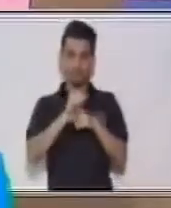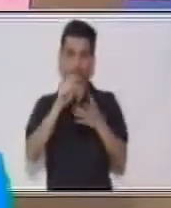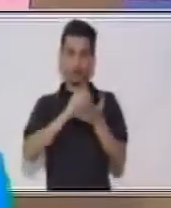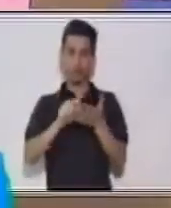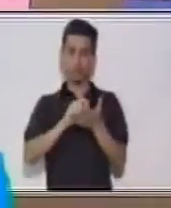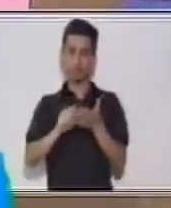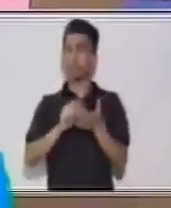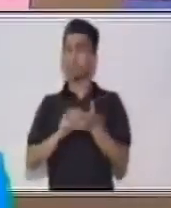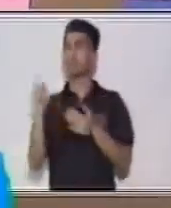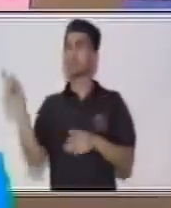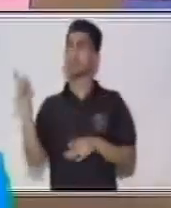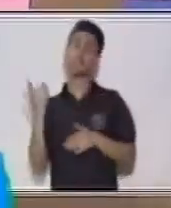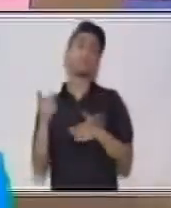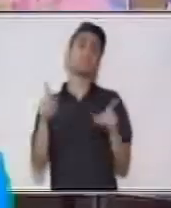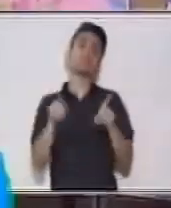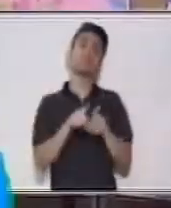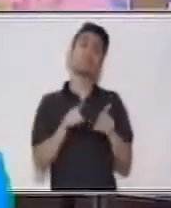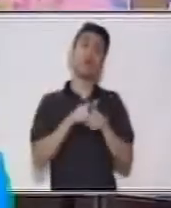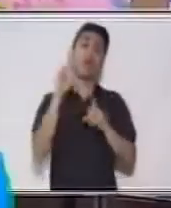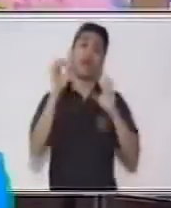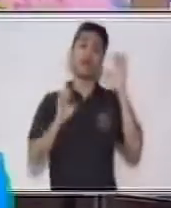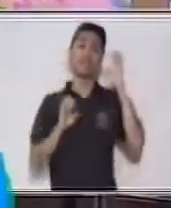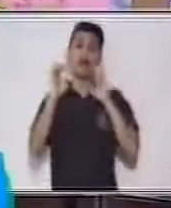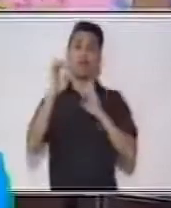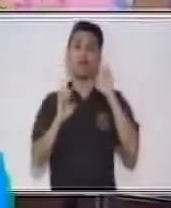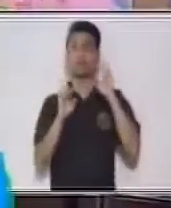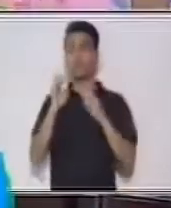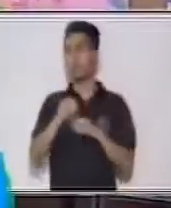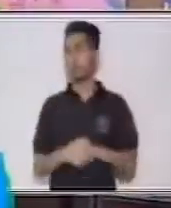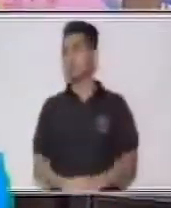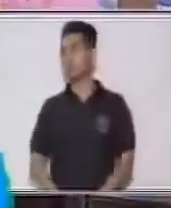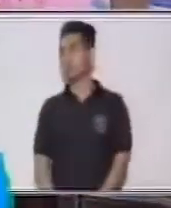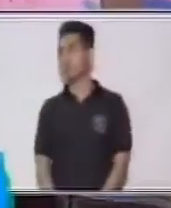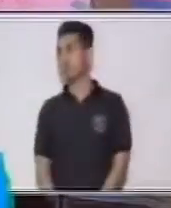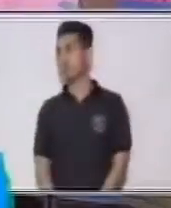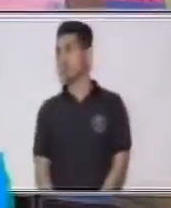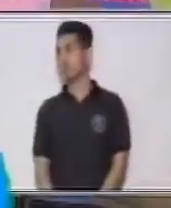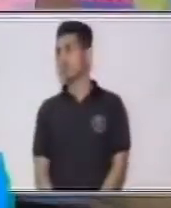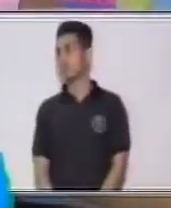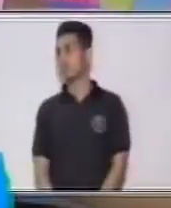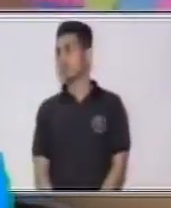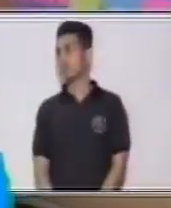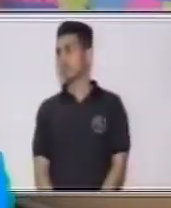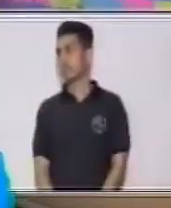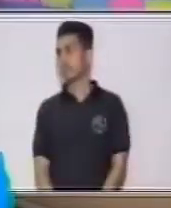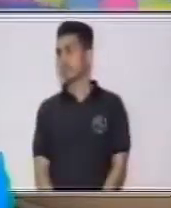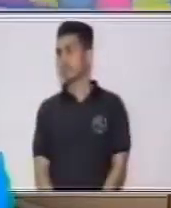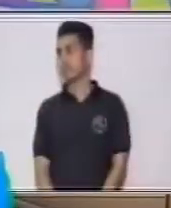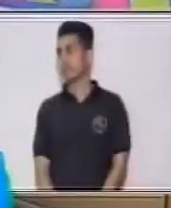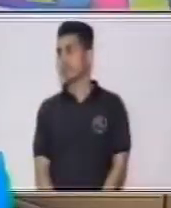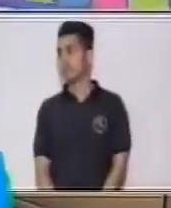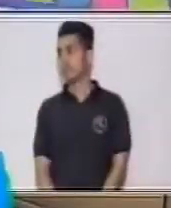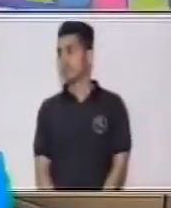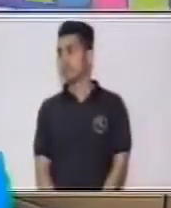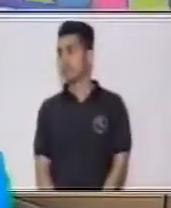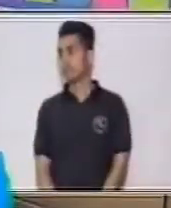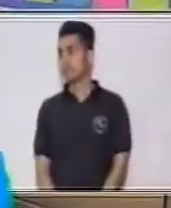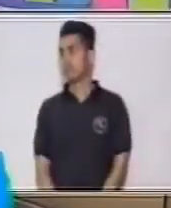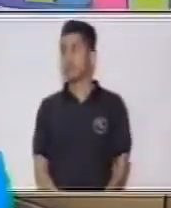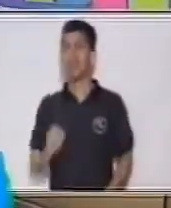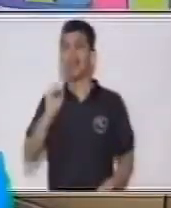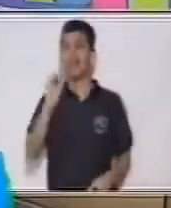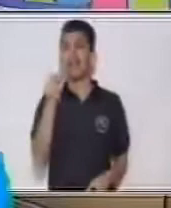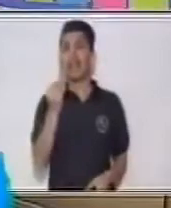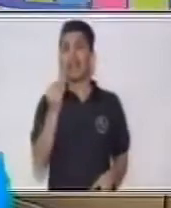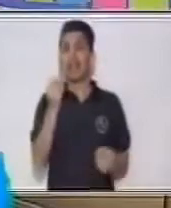sería una evaluación de lo que estamos trabajando veamos acá dice 100 números que